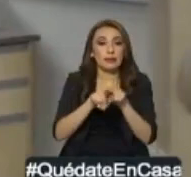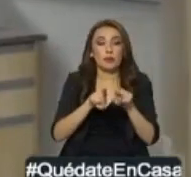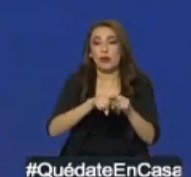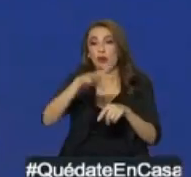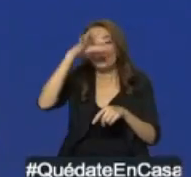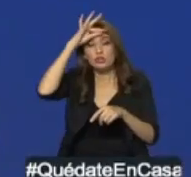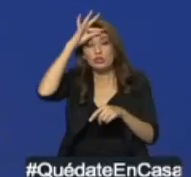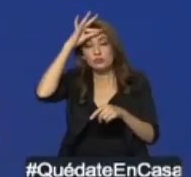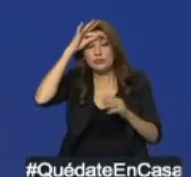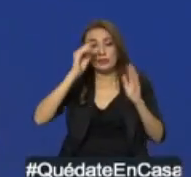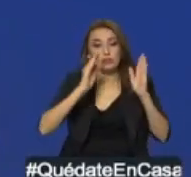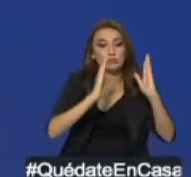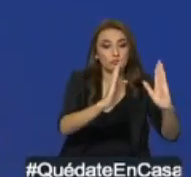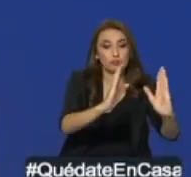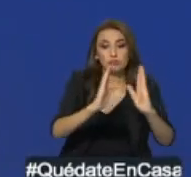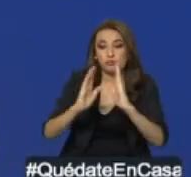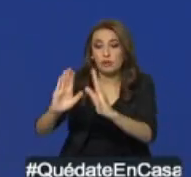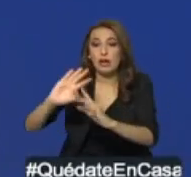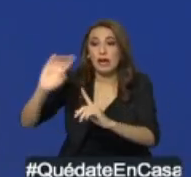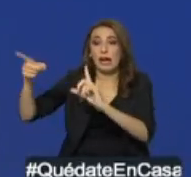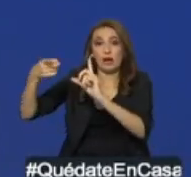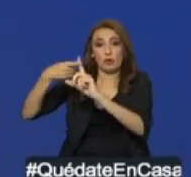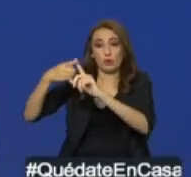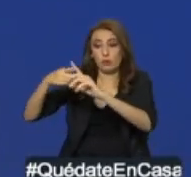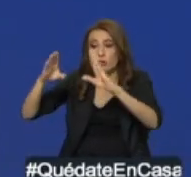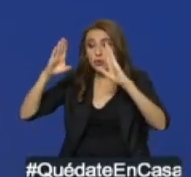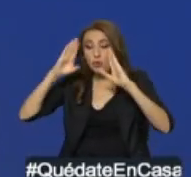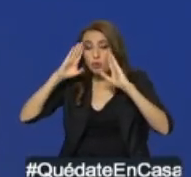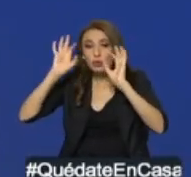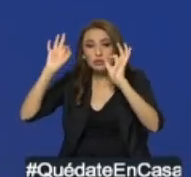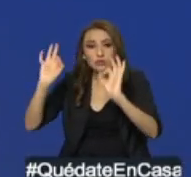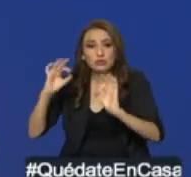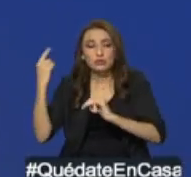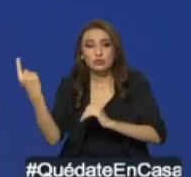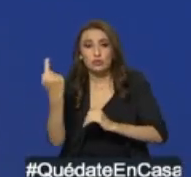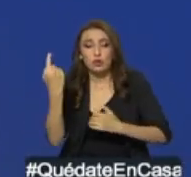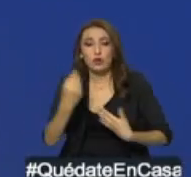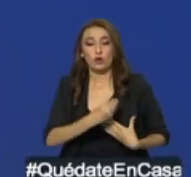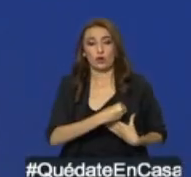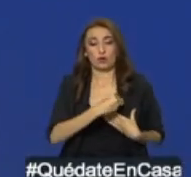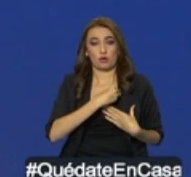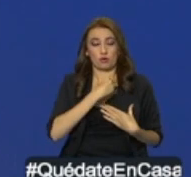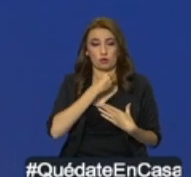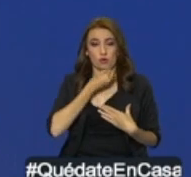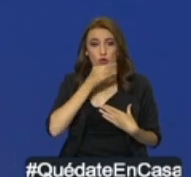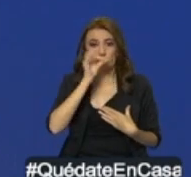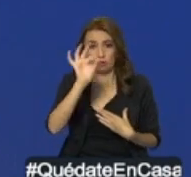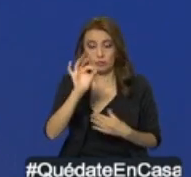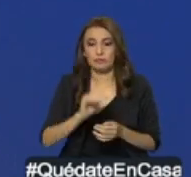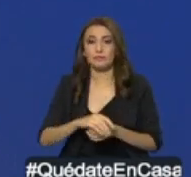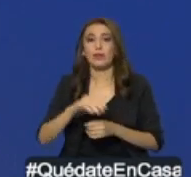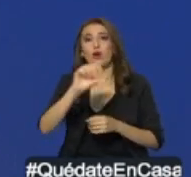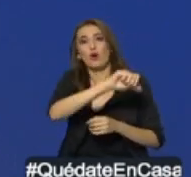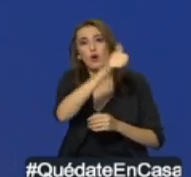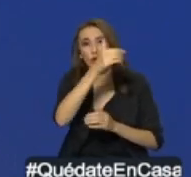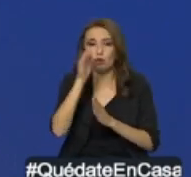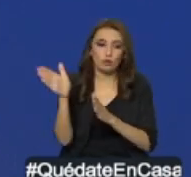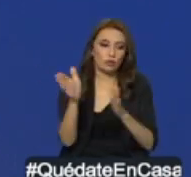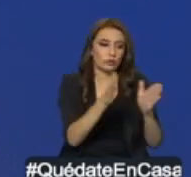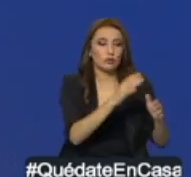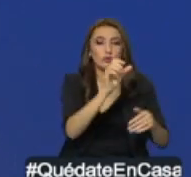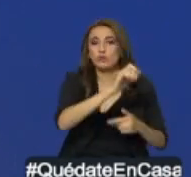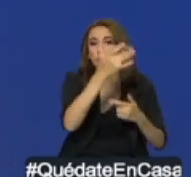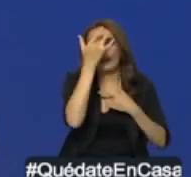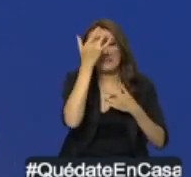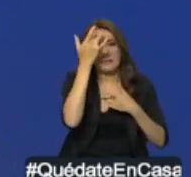hospitales de tal manera que unos han sido destinados al manejo exclusivo de pacientes con la enfermedad kobe 19 y otros atienden